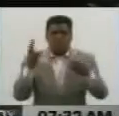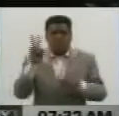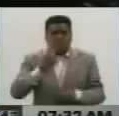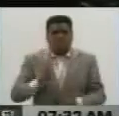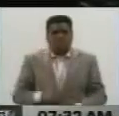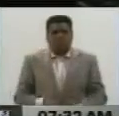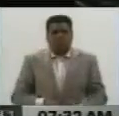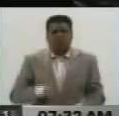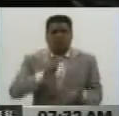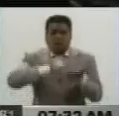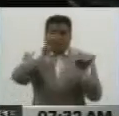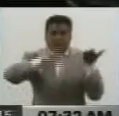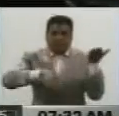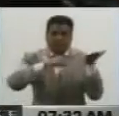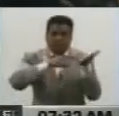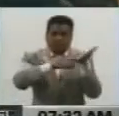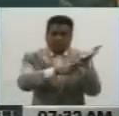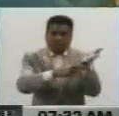decreto necesario